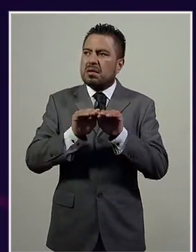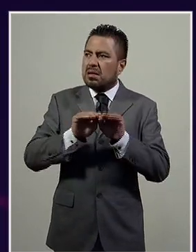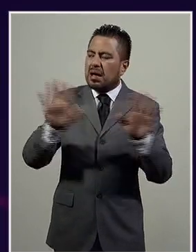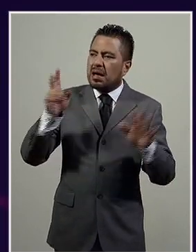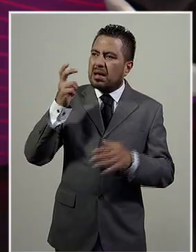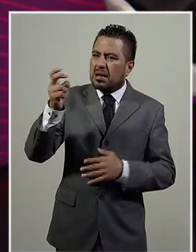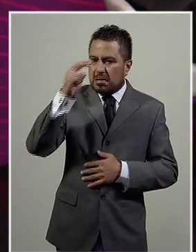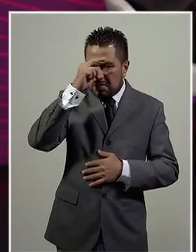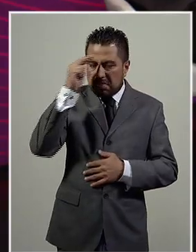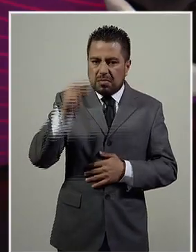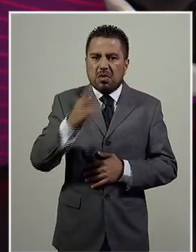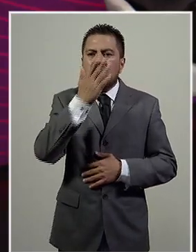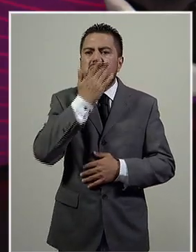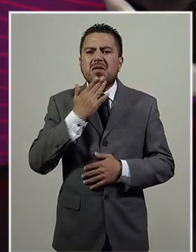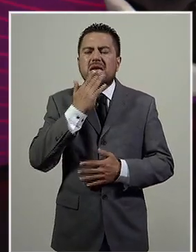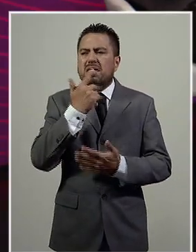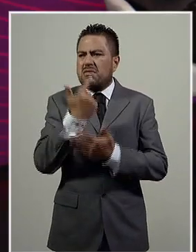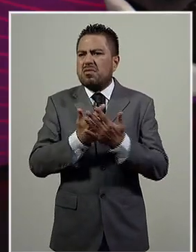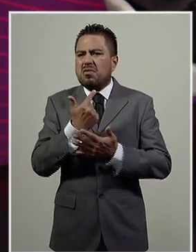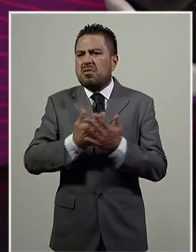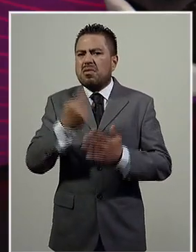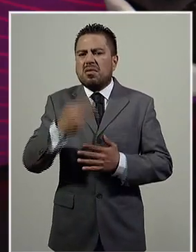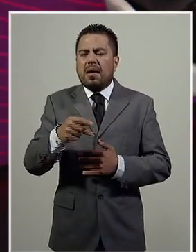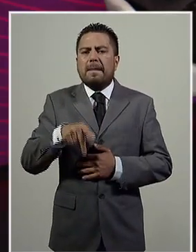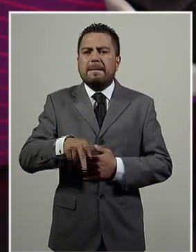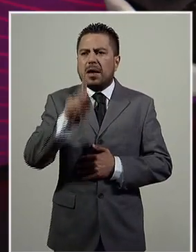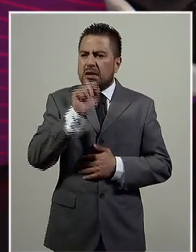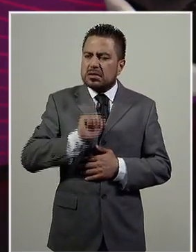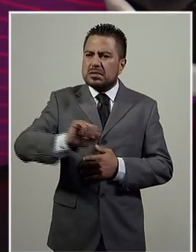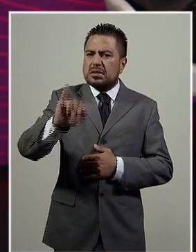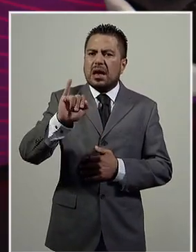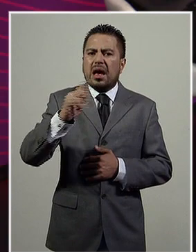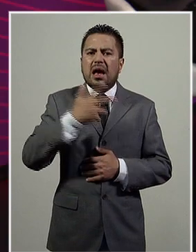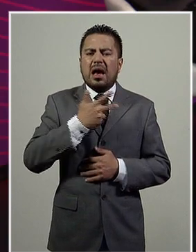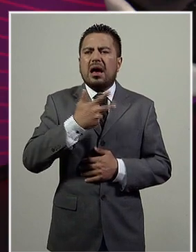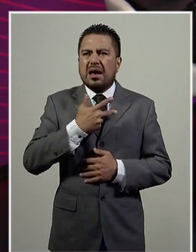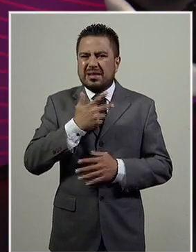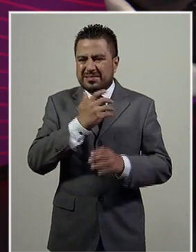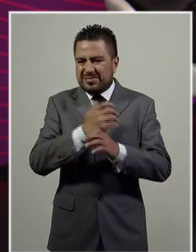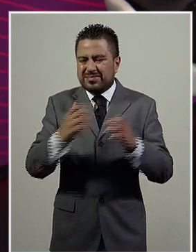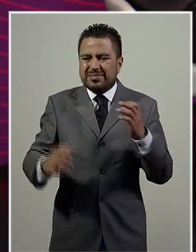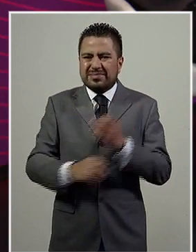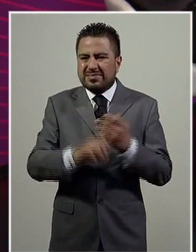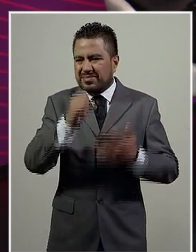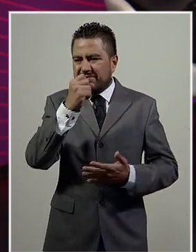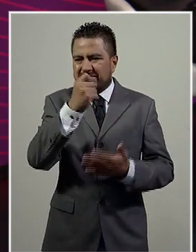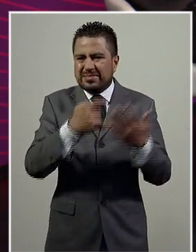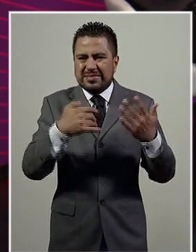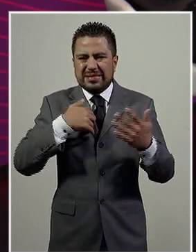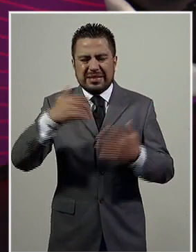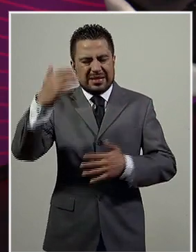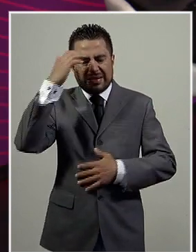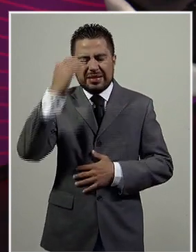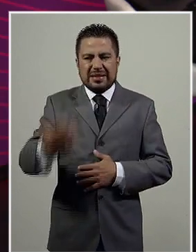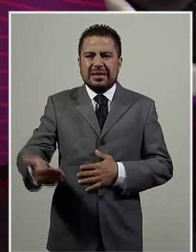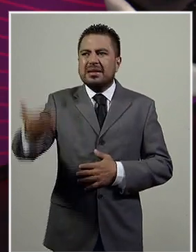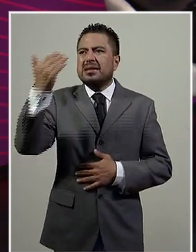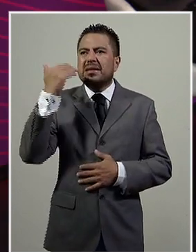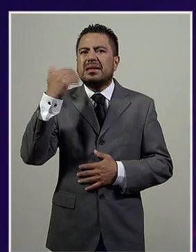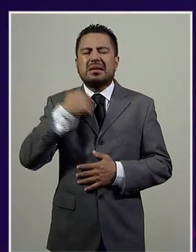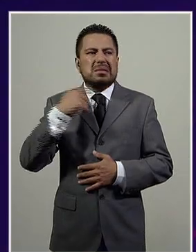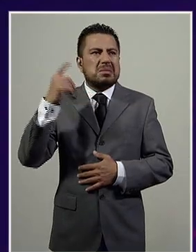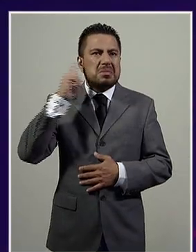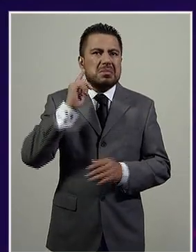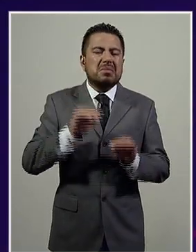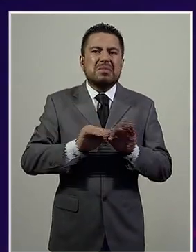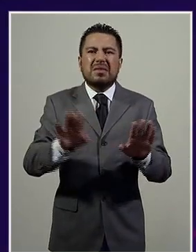en México no hay listas de nombres, pero sí hay un caso que conocí hace mucho, conocí yo y todo el mundo porque